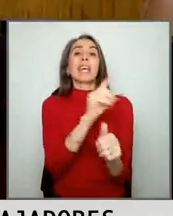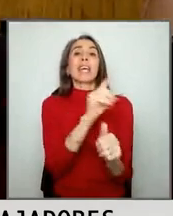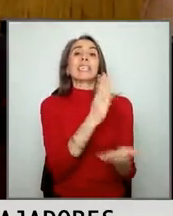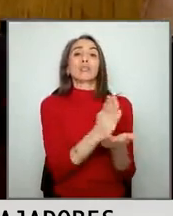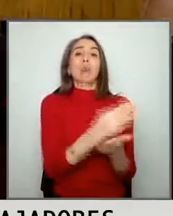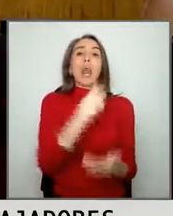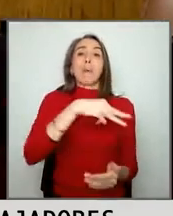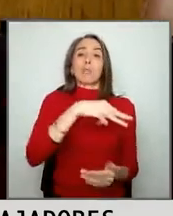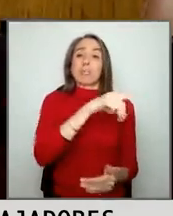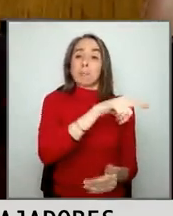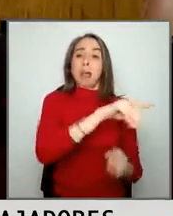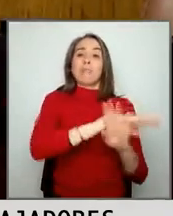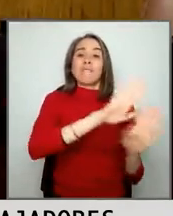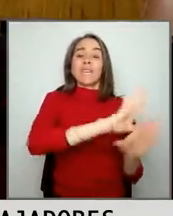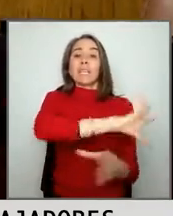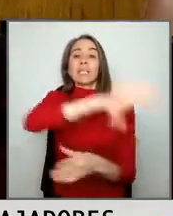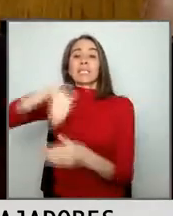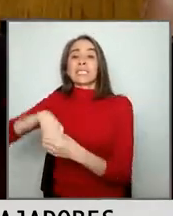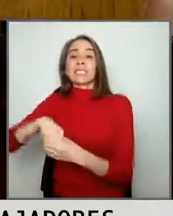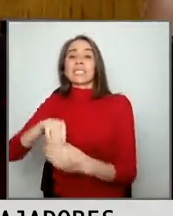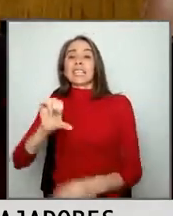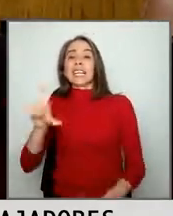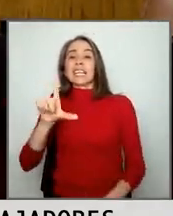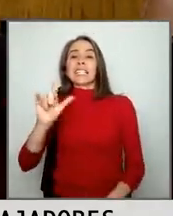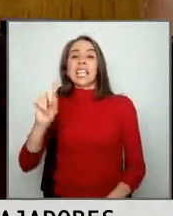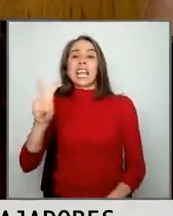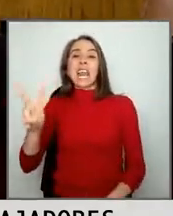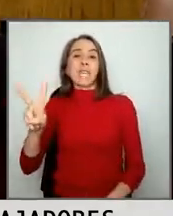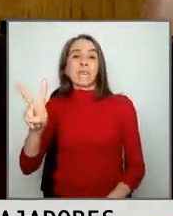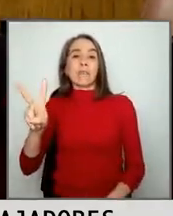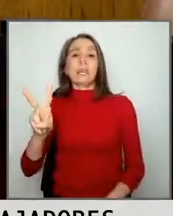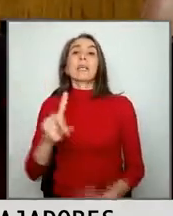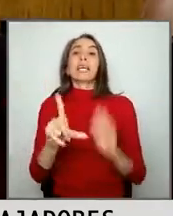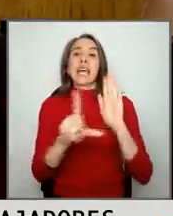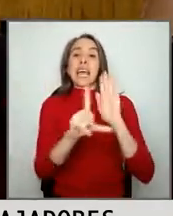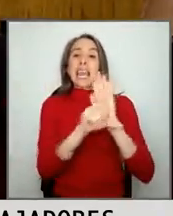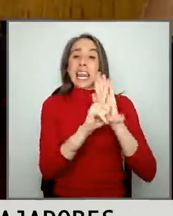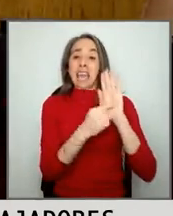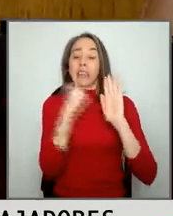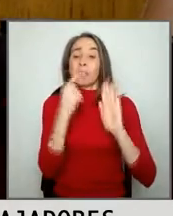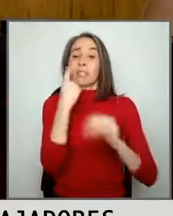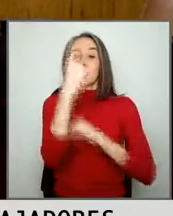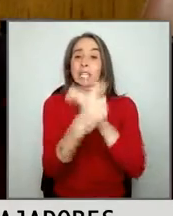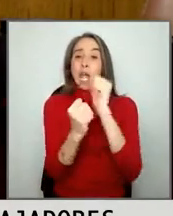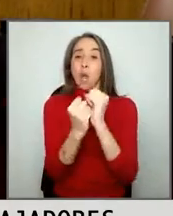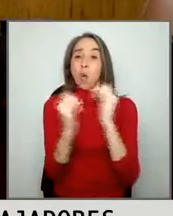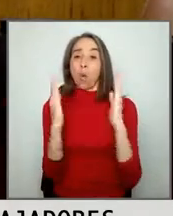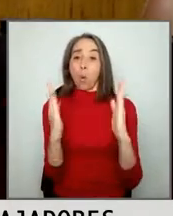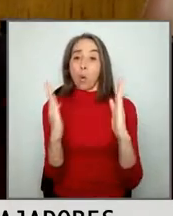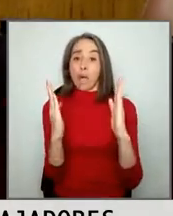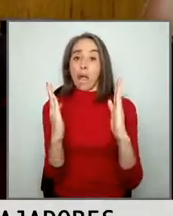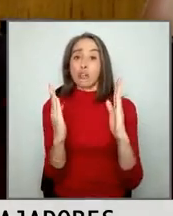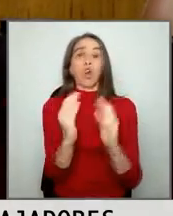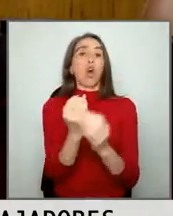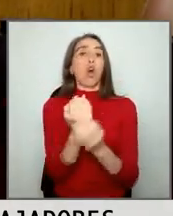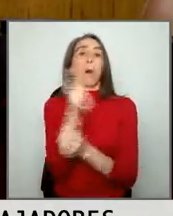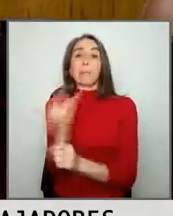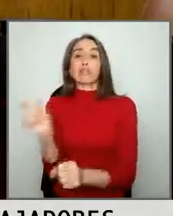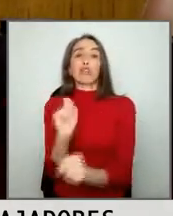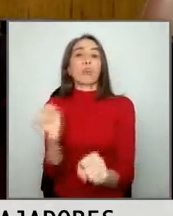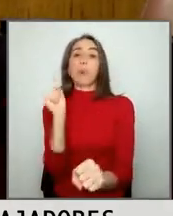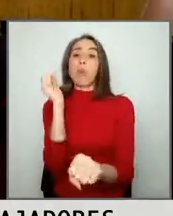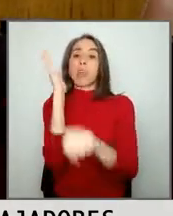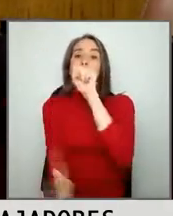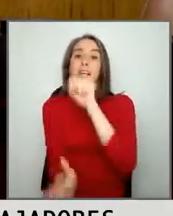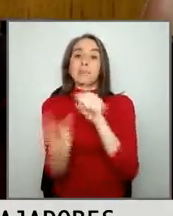de los la ley Establece que efectivamente en el de un año Nadie puede ser despedido pero tengo legítimas dudas que